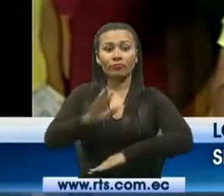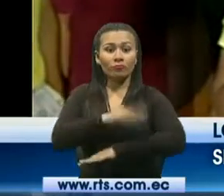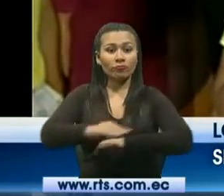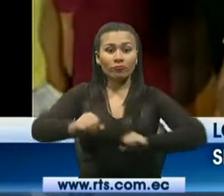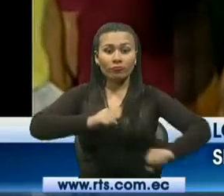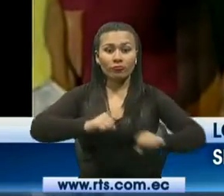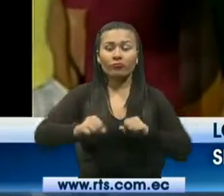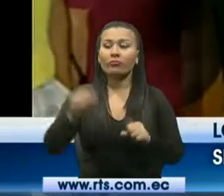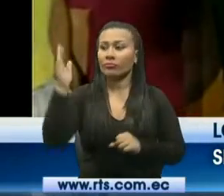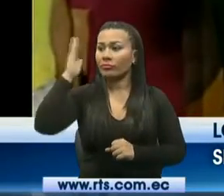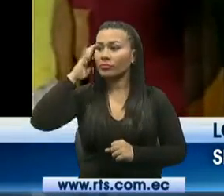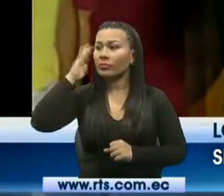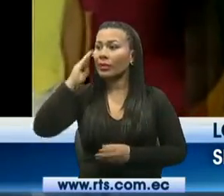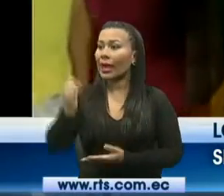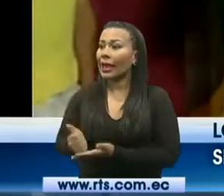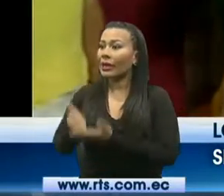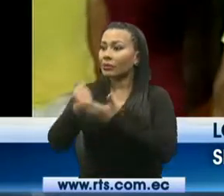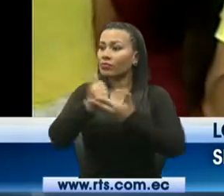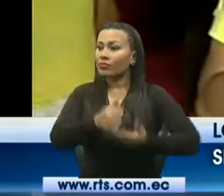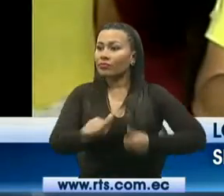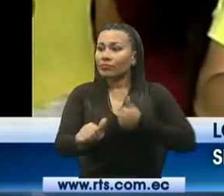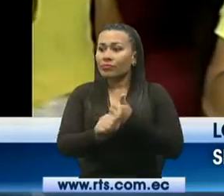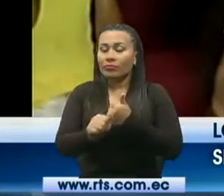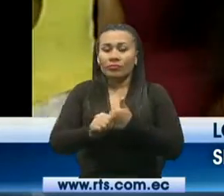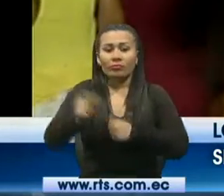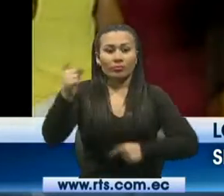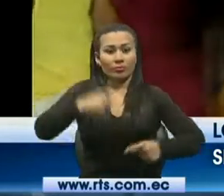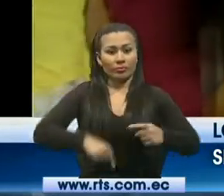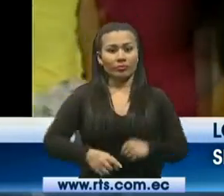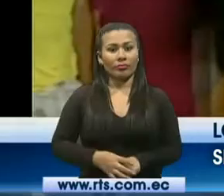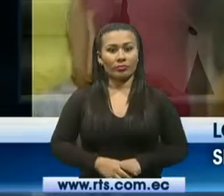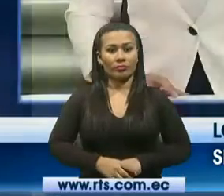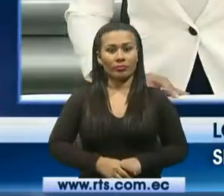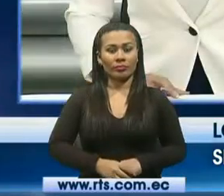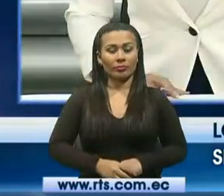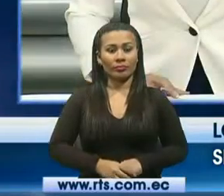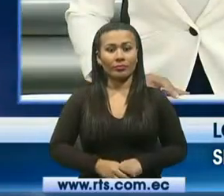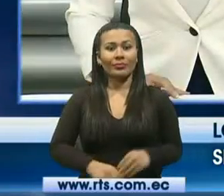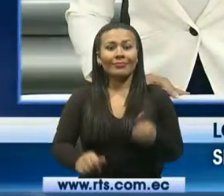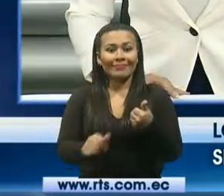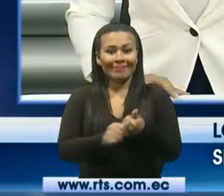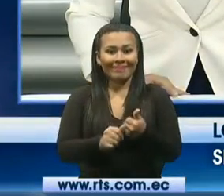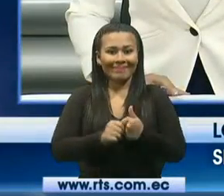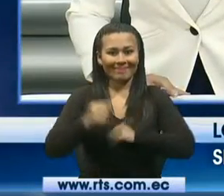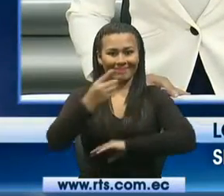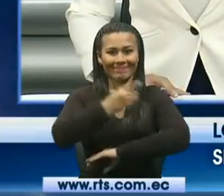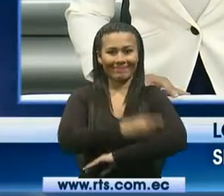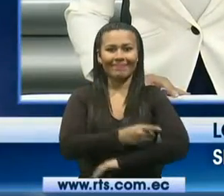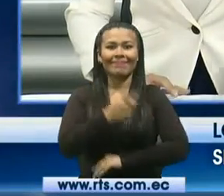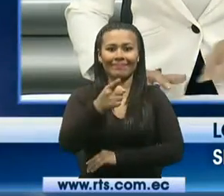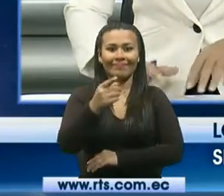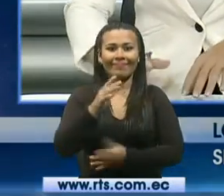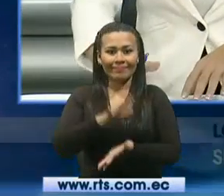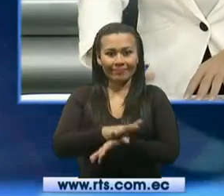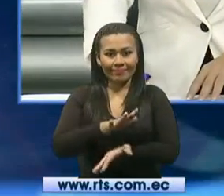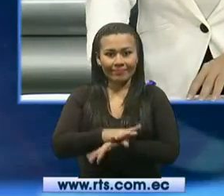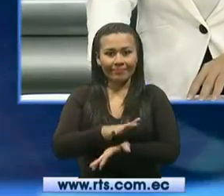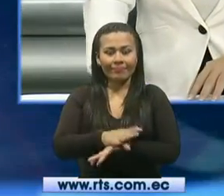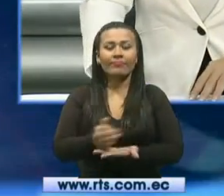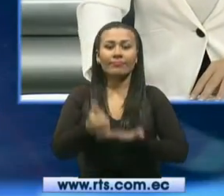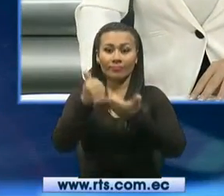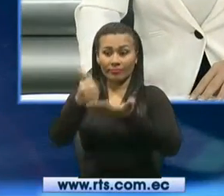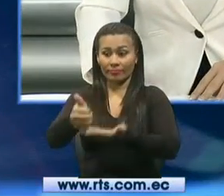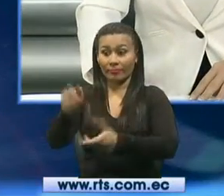esperando. Saben que la ayuda ya está en camino y eso es lo que en los próximos días se va a dar en beneficio de